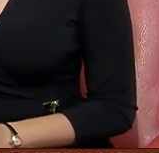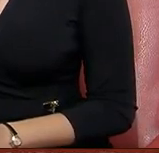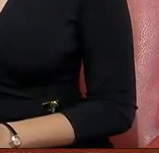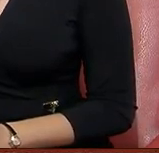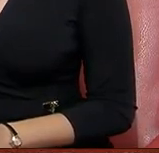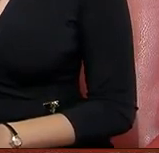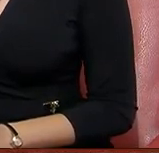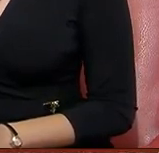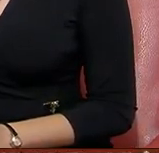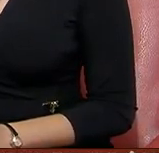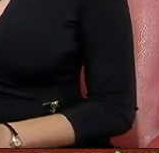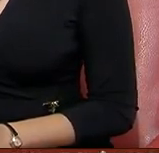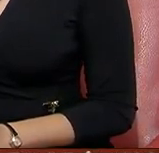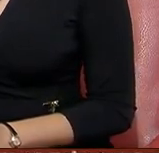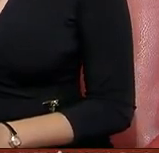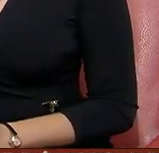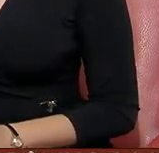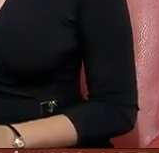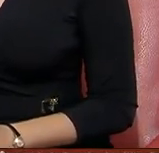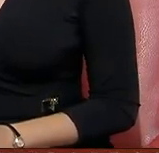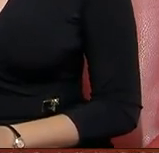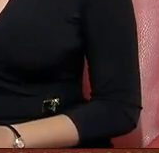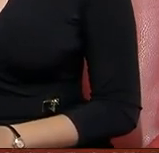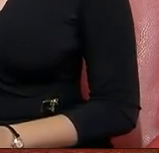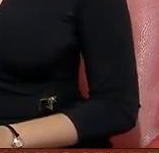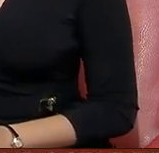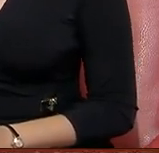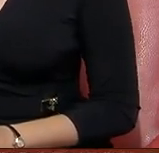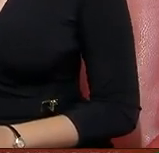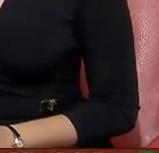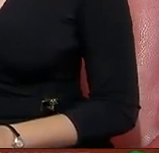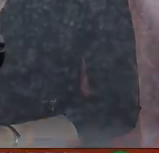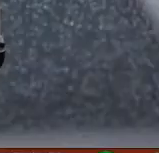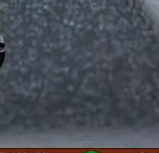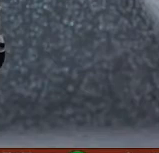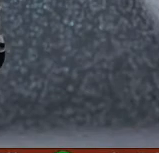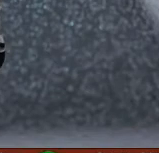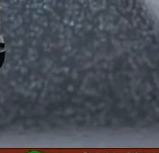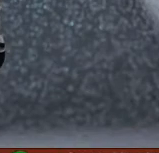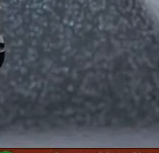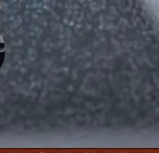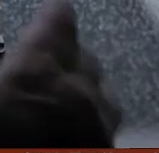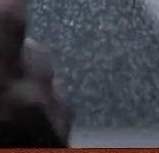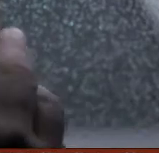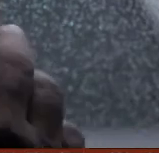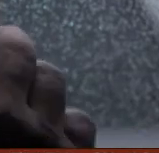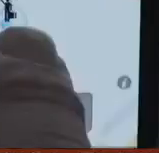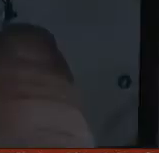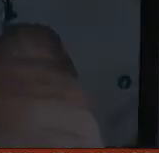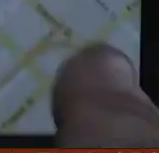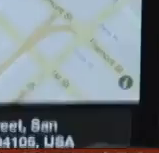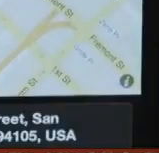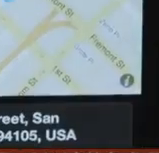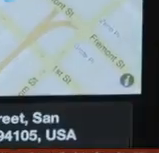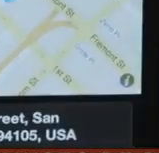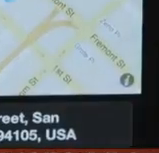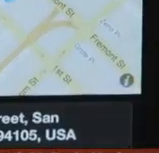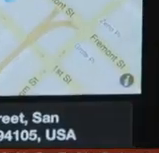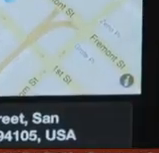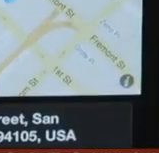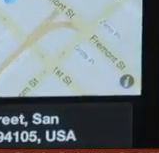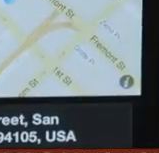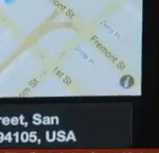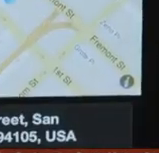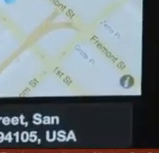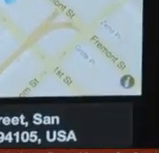los servicios de emergencia de Washington, D.C. quieren que Uber y otras plataformas de transporte colaborativo se